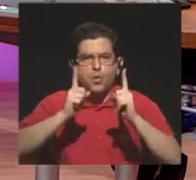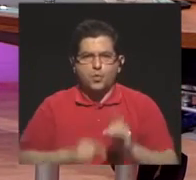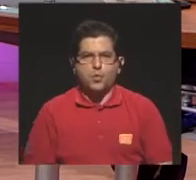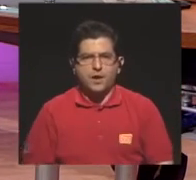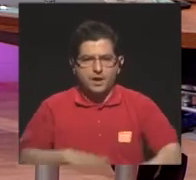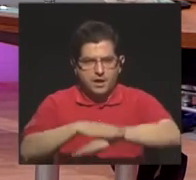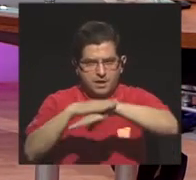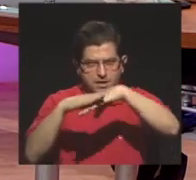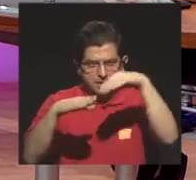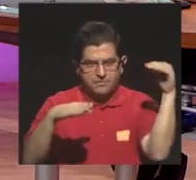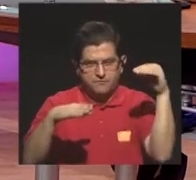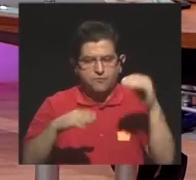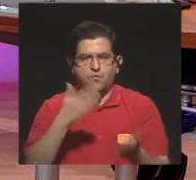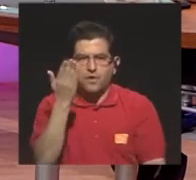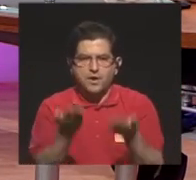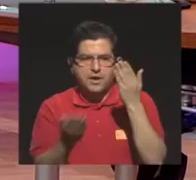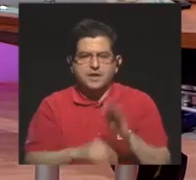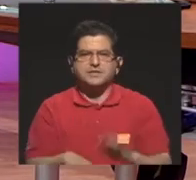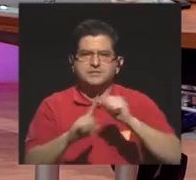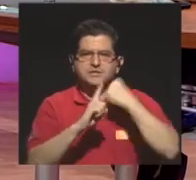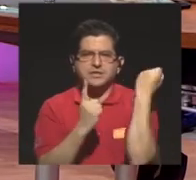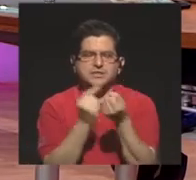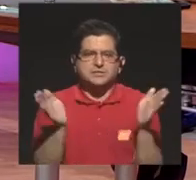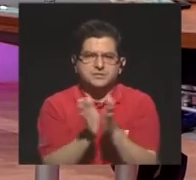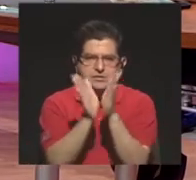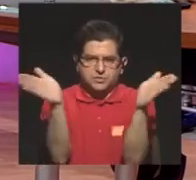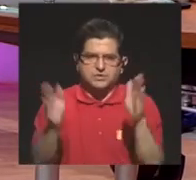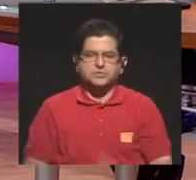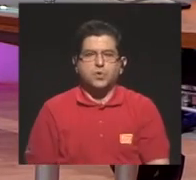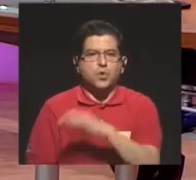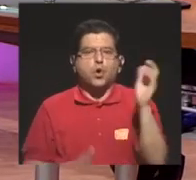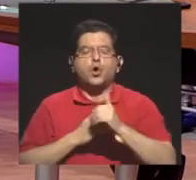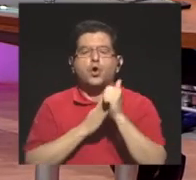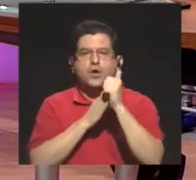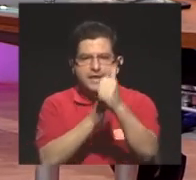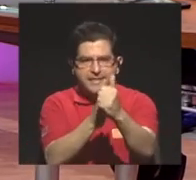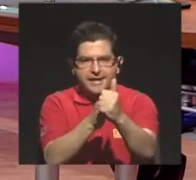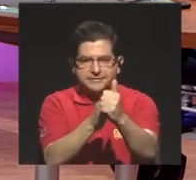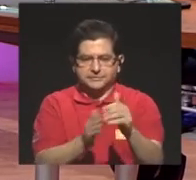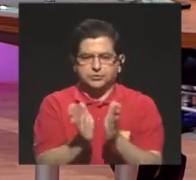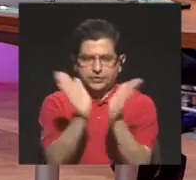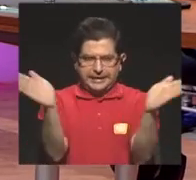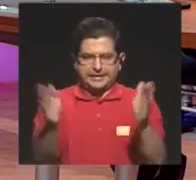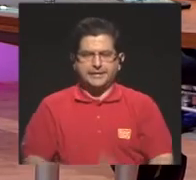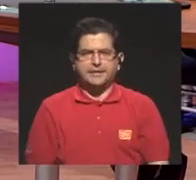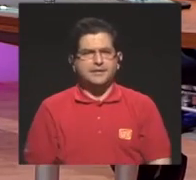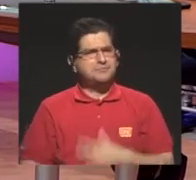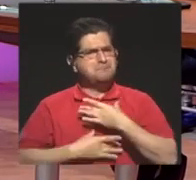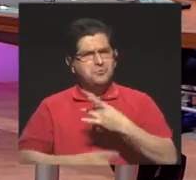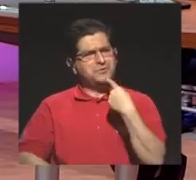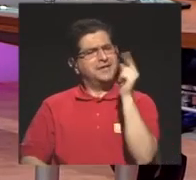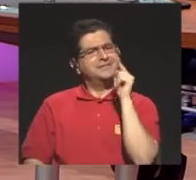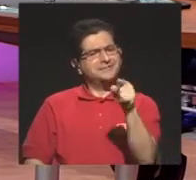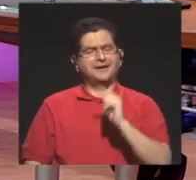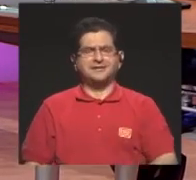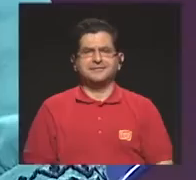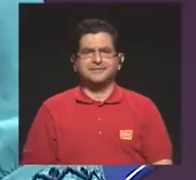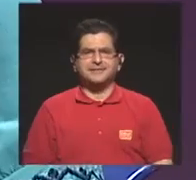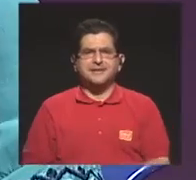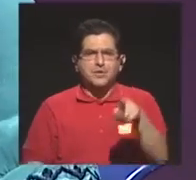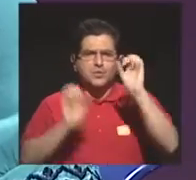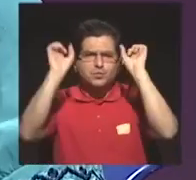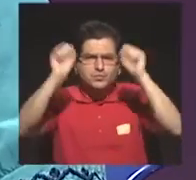fuera de visiones generales o de liderazgo generales. Vean qué interesante lo que está planteando Jensi. Y usted